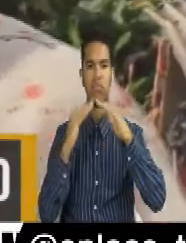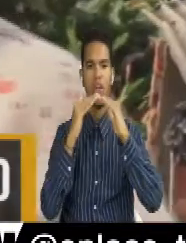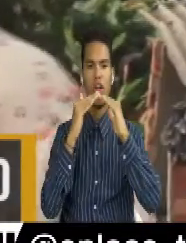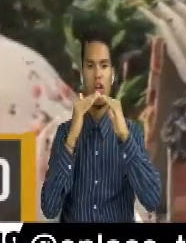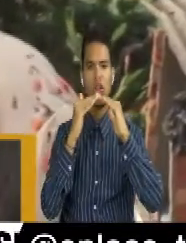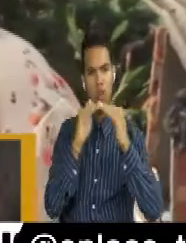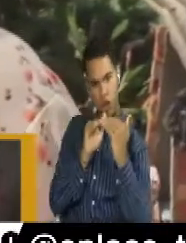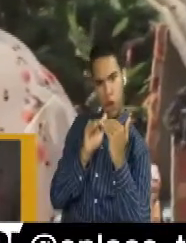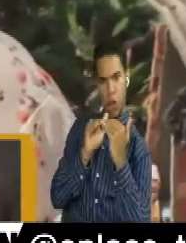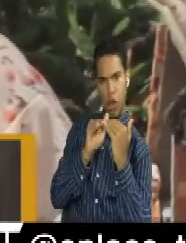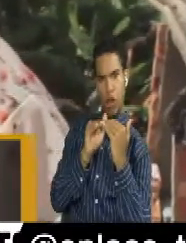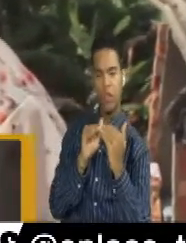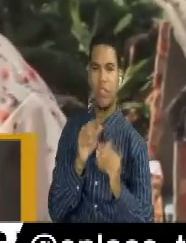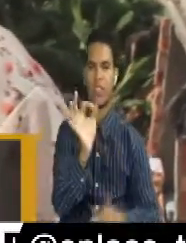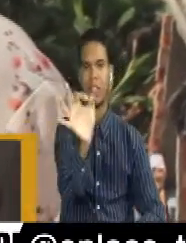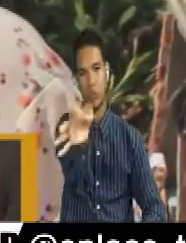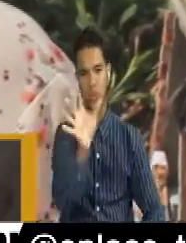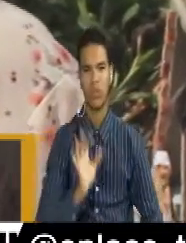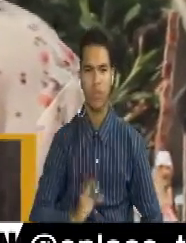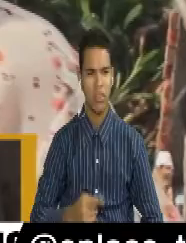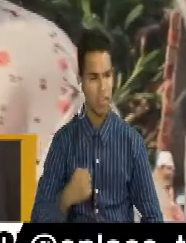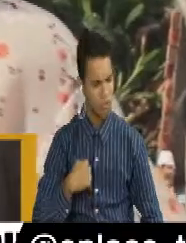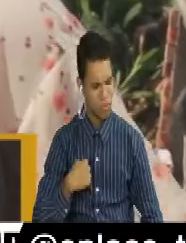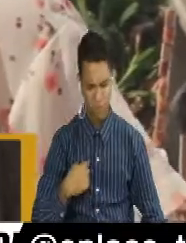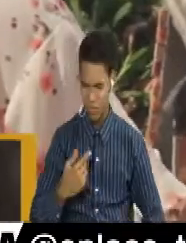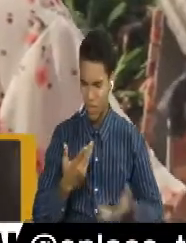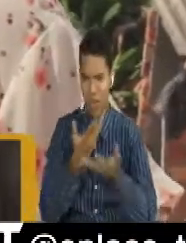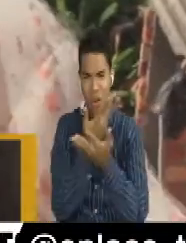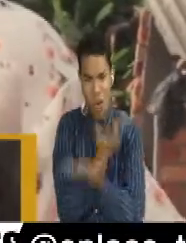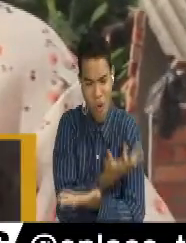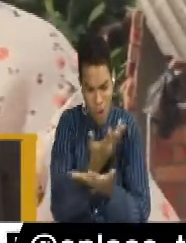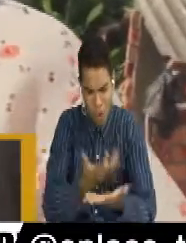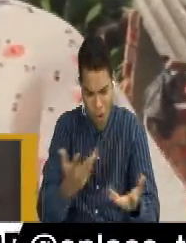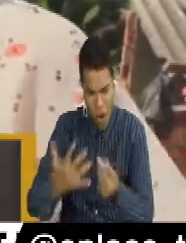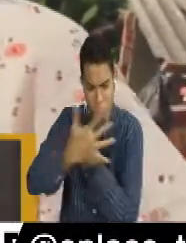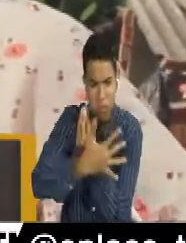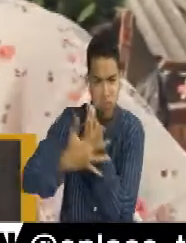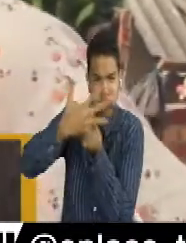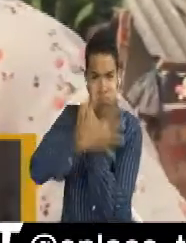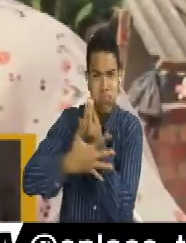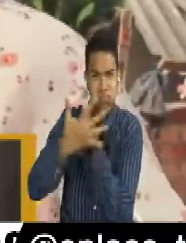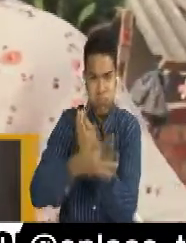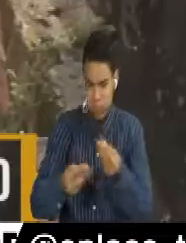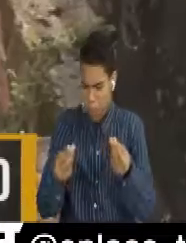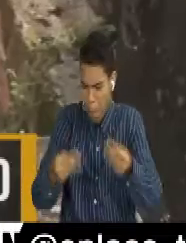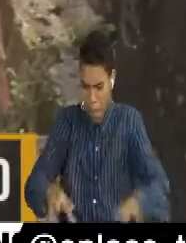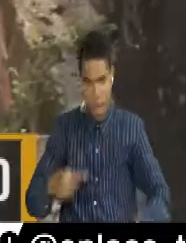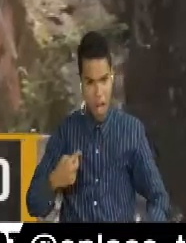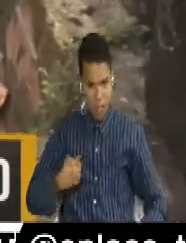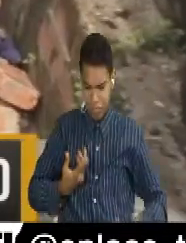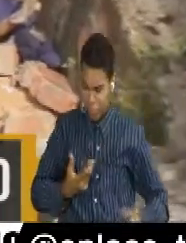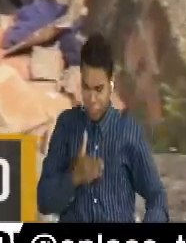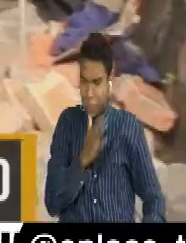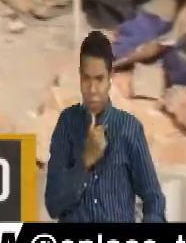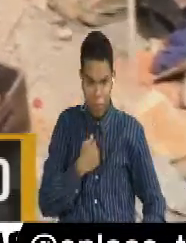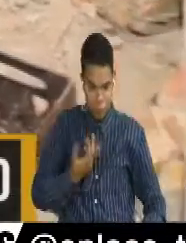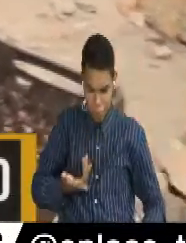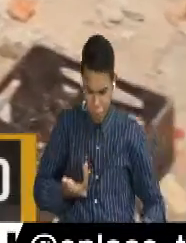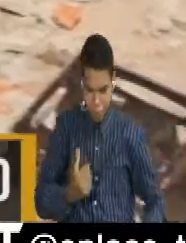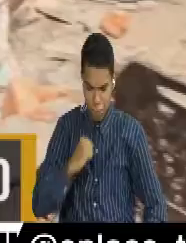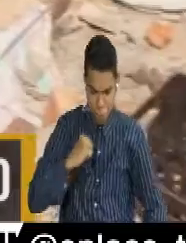Yo perdí todos, porque no tengo nada así, la verdad. Perdí hasta mi